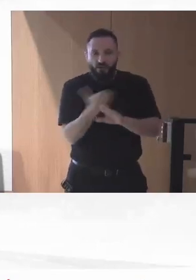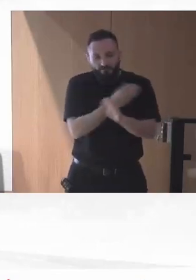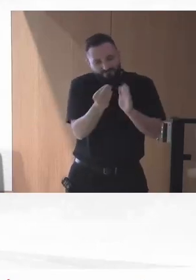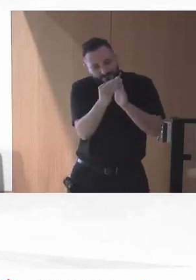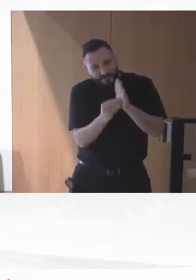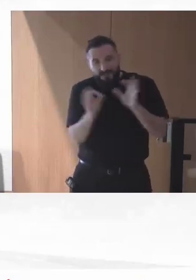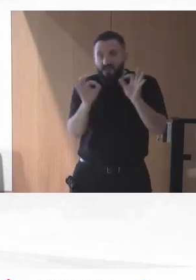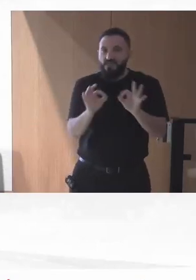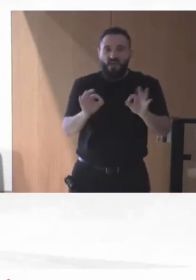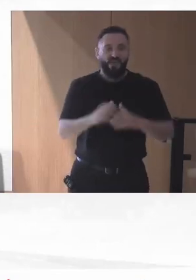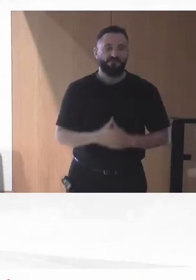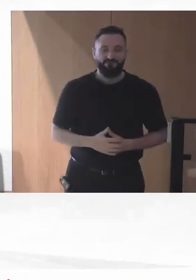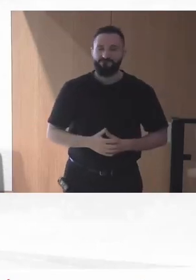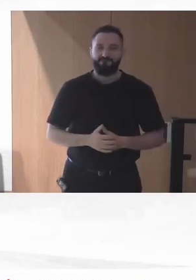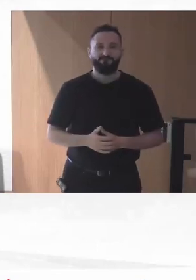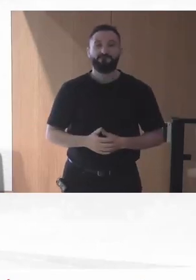Y